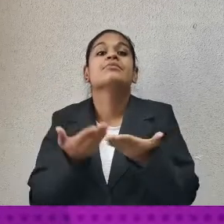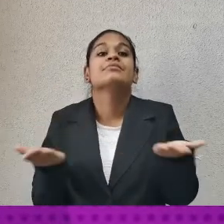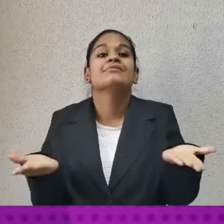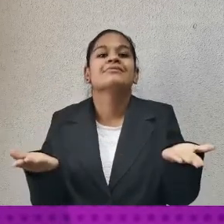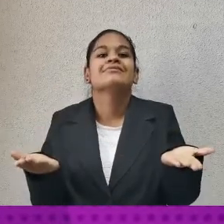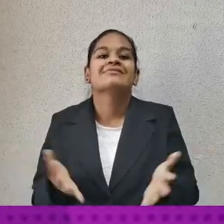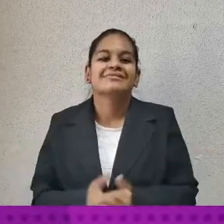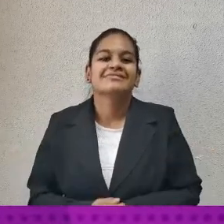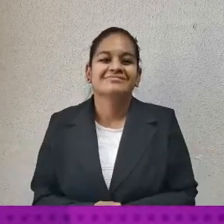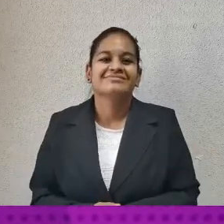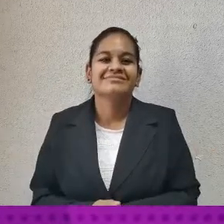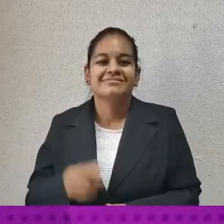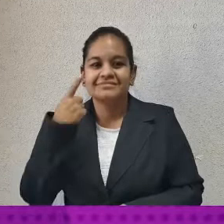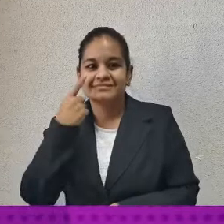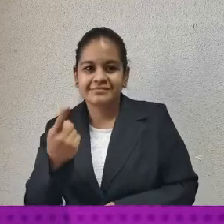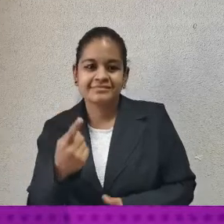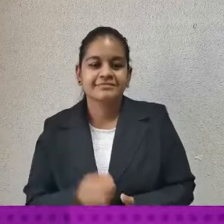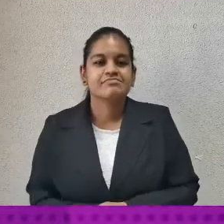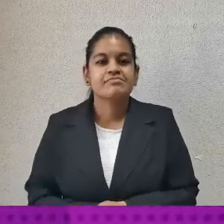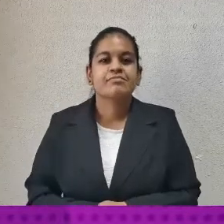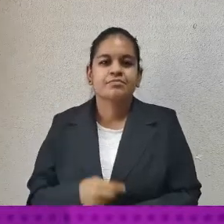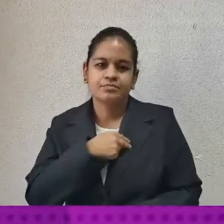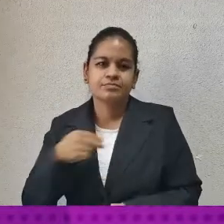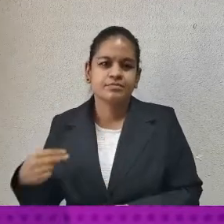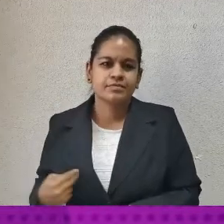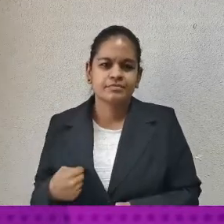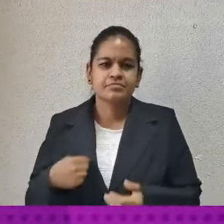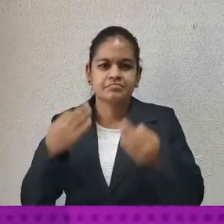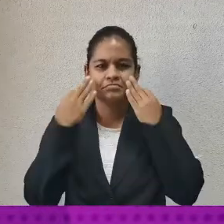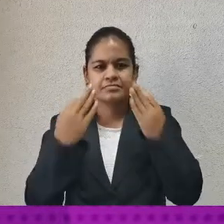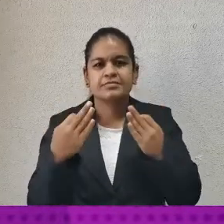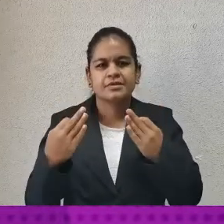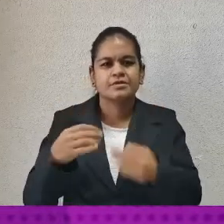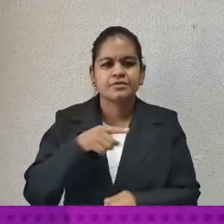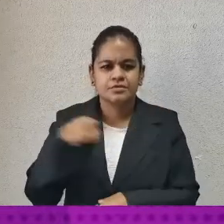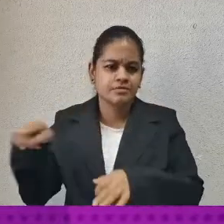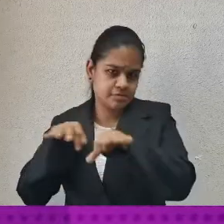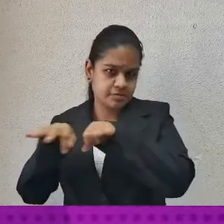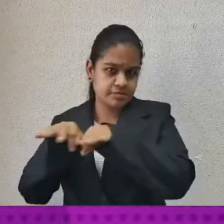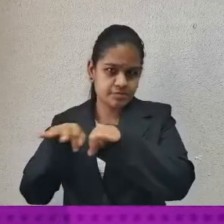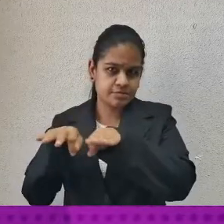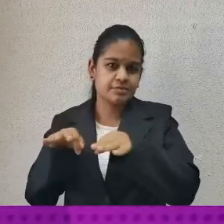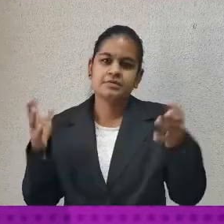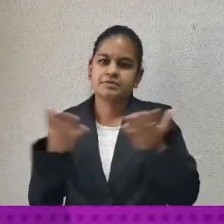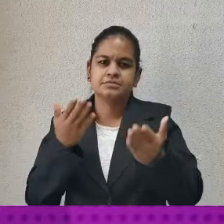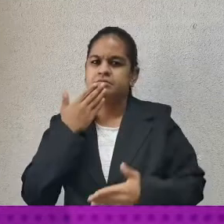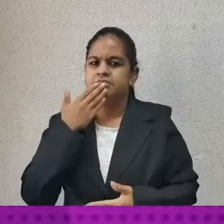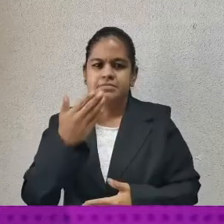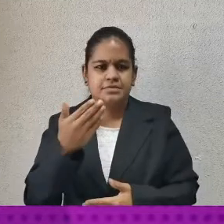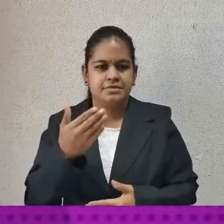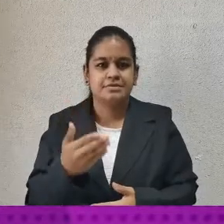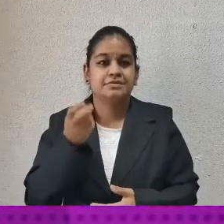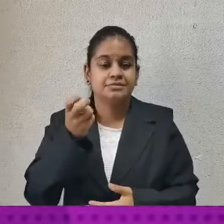parte? Nosotros tenemos la certidumbre de que todo el trabajo electoral fue realizado en apego a la Constitución política de los